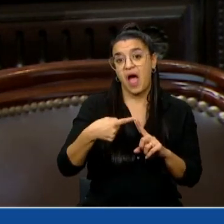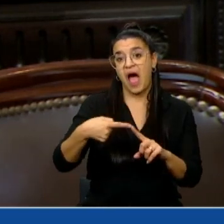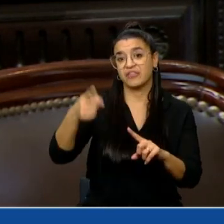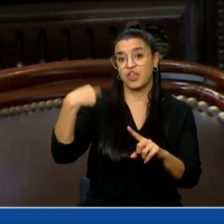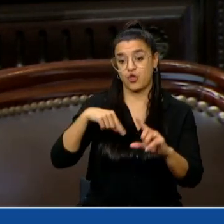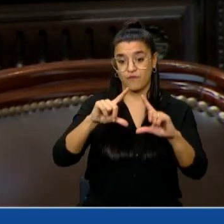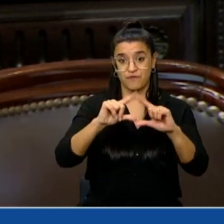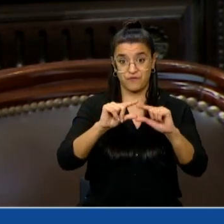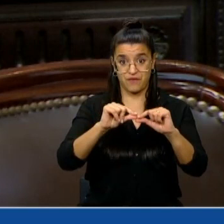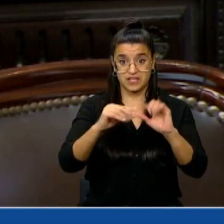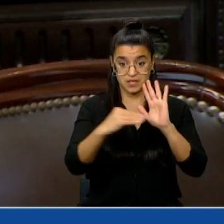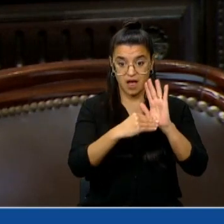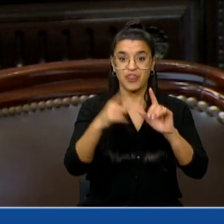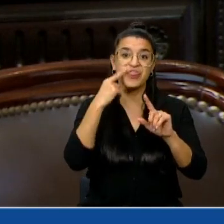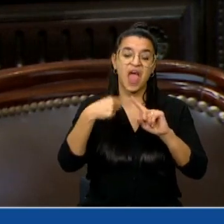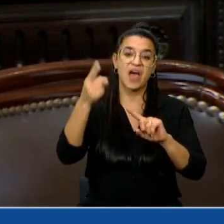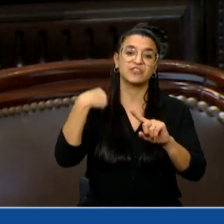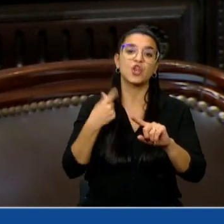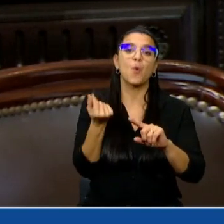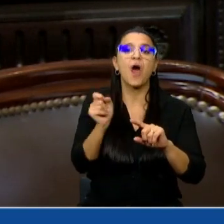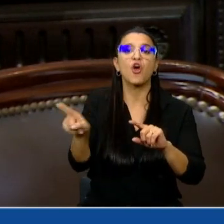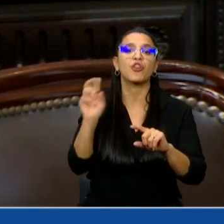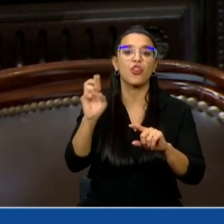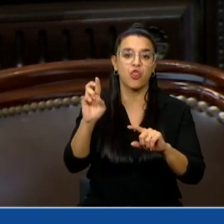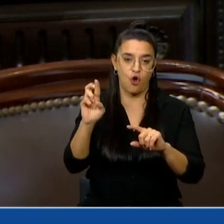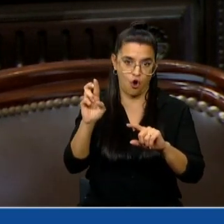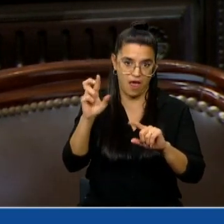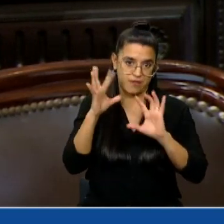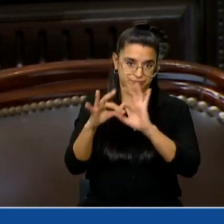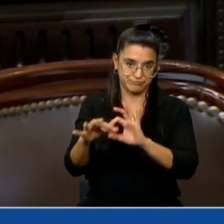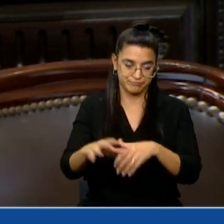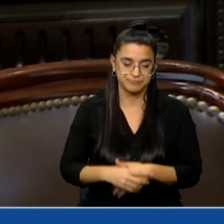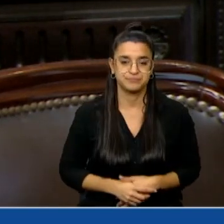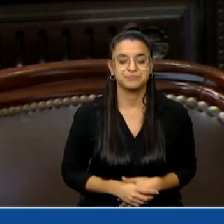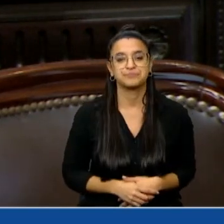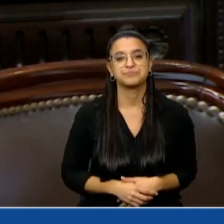de la fecha de suscripción de los instrumentos de refinanciación.